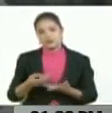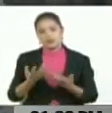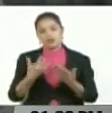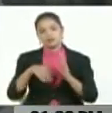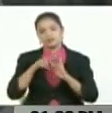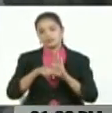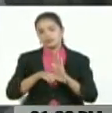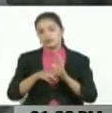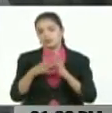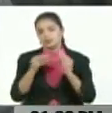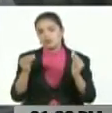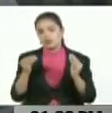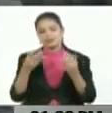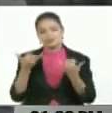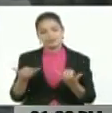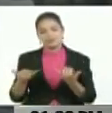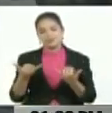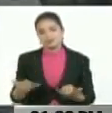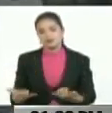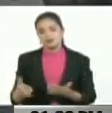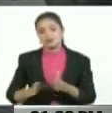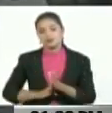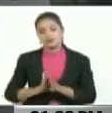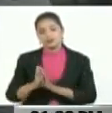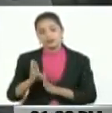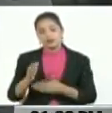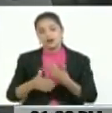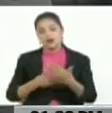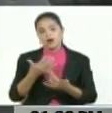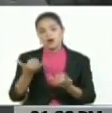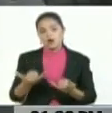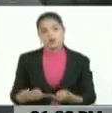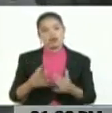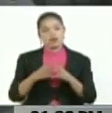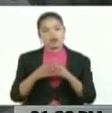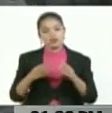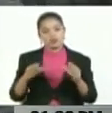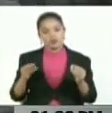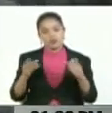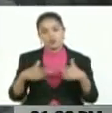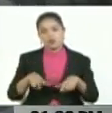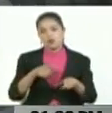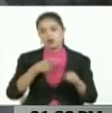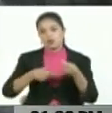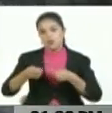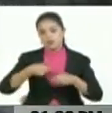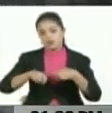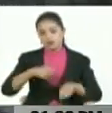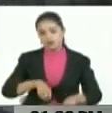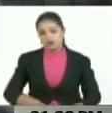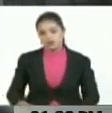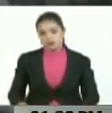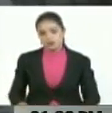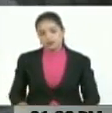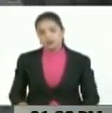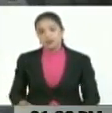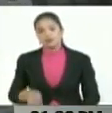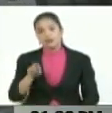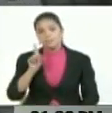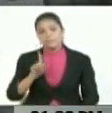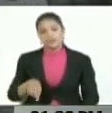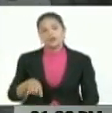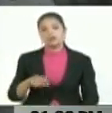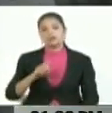medidas más inmediatas de recuperación de todos los locales comerciales. Así como también se